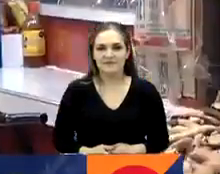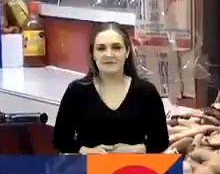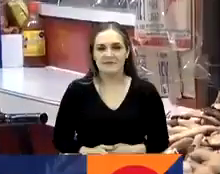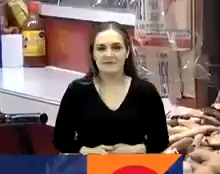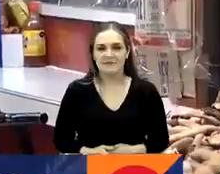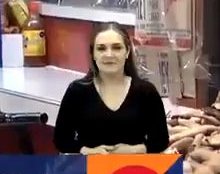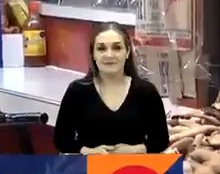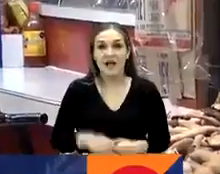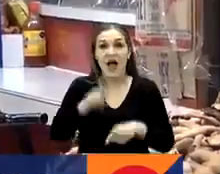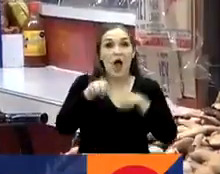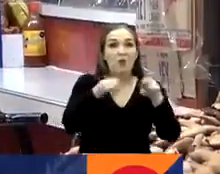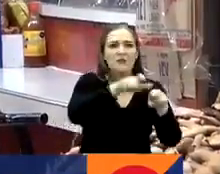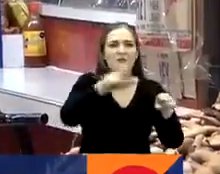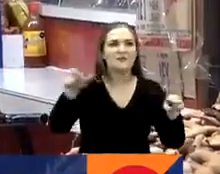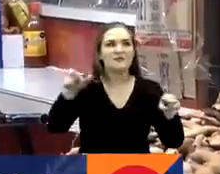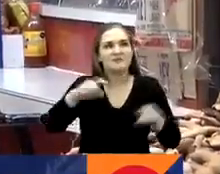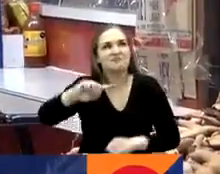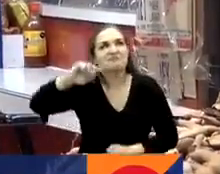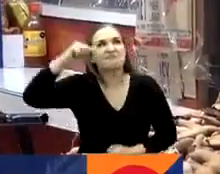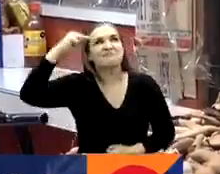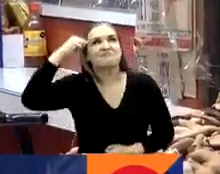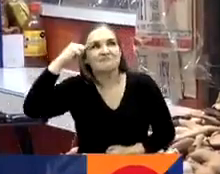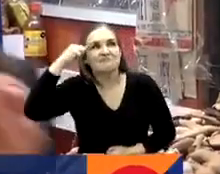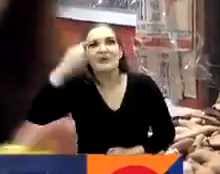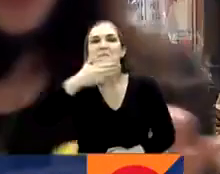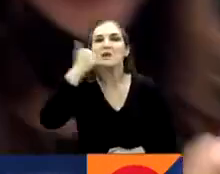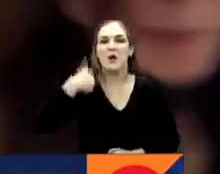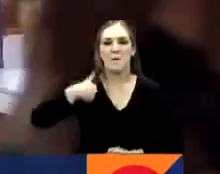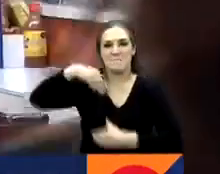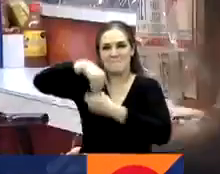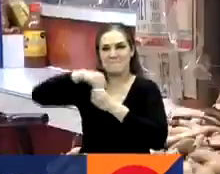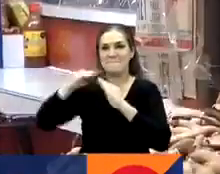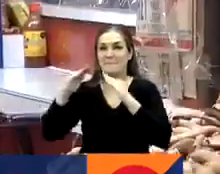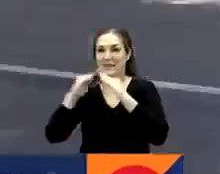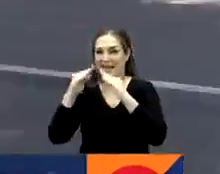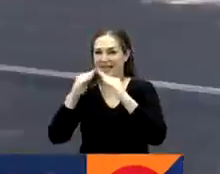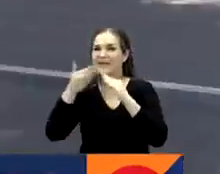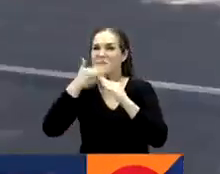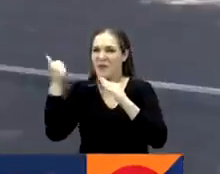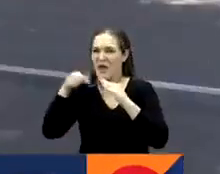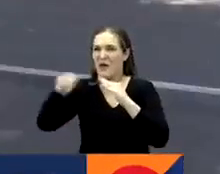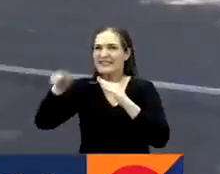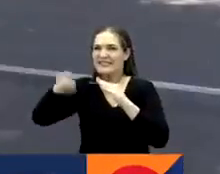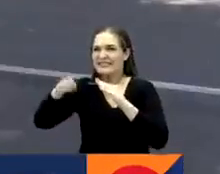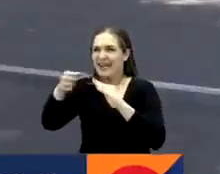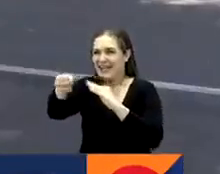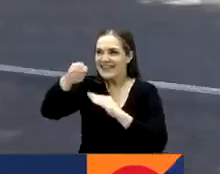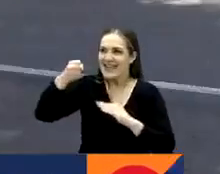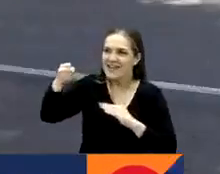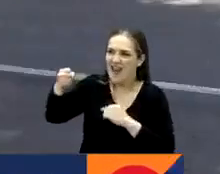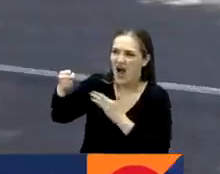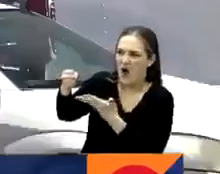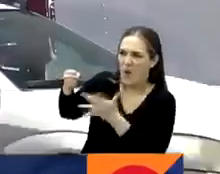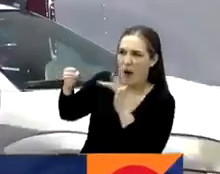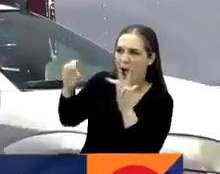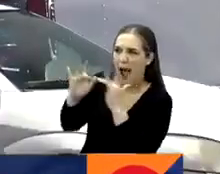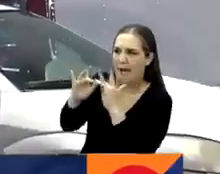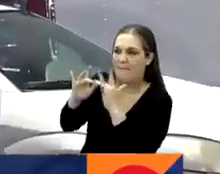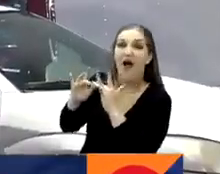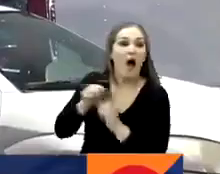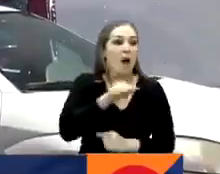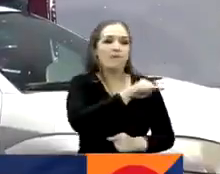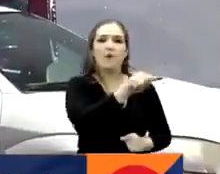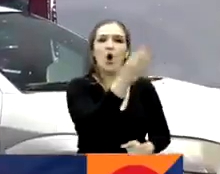Pero hay quienes desean mantener a su país hasta dentro de la casa, en la nevera o la alacena, y en la Ciudad de México no es problema. Desde hace